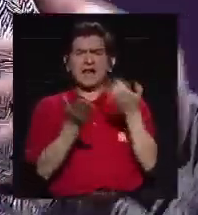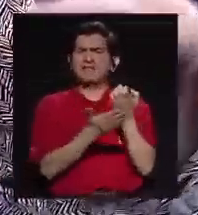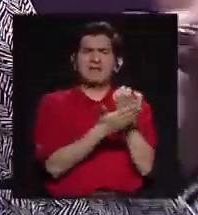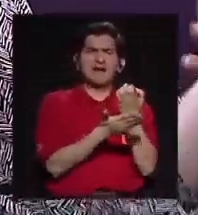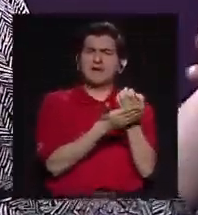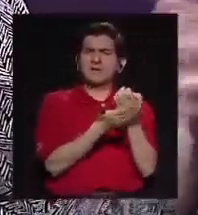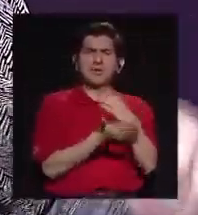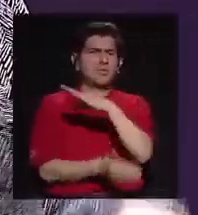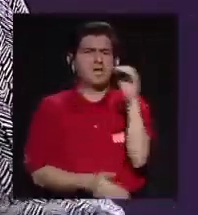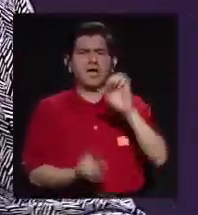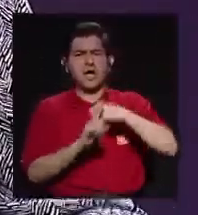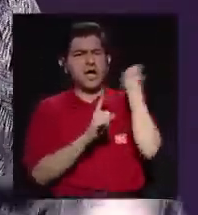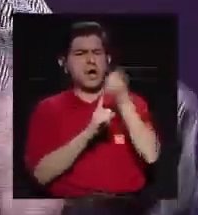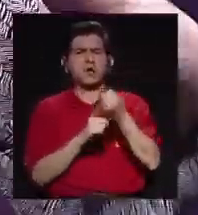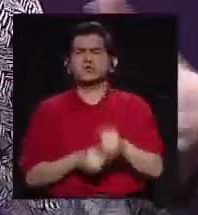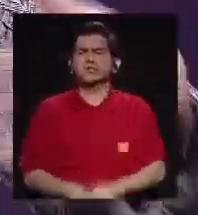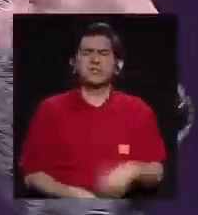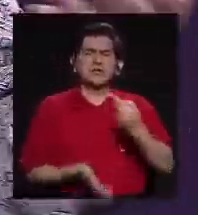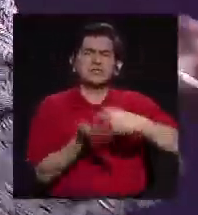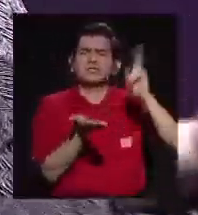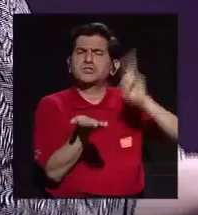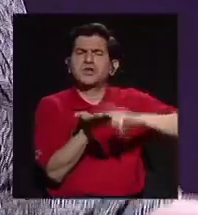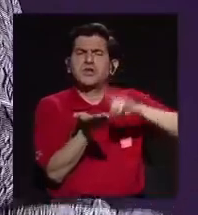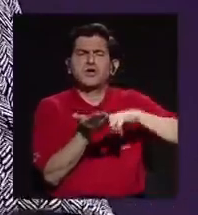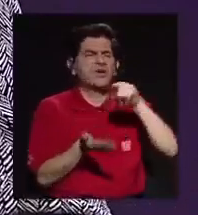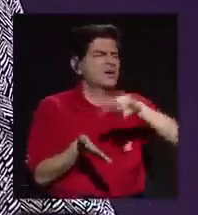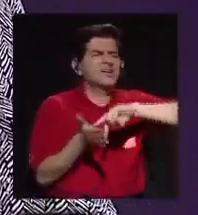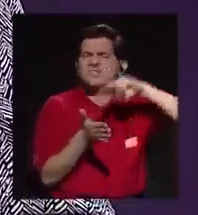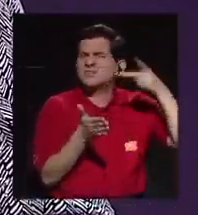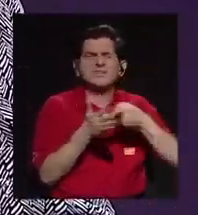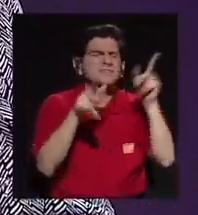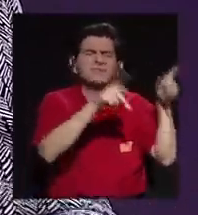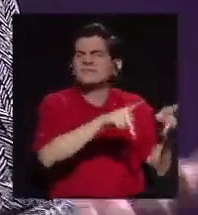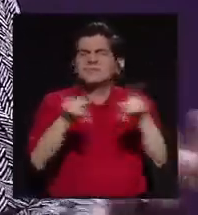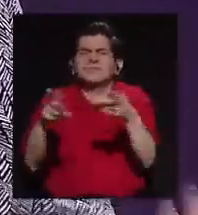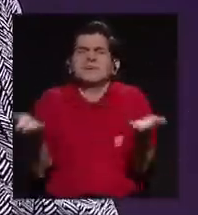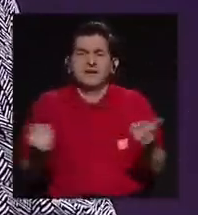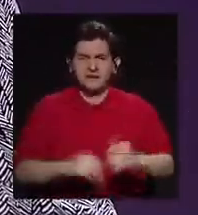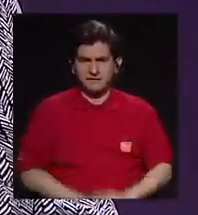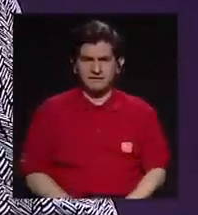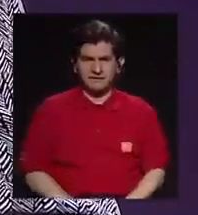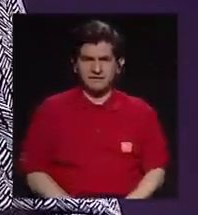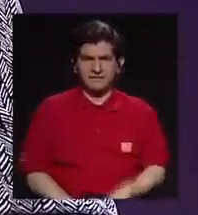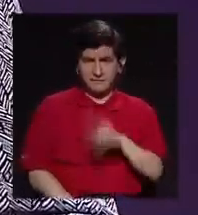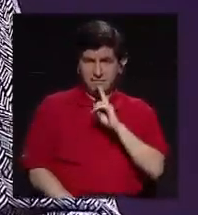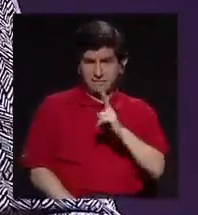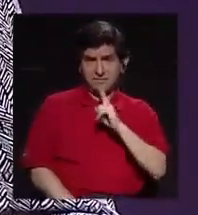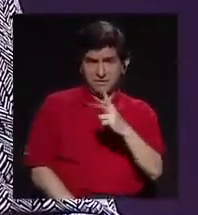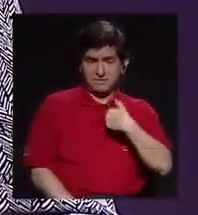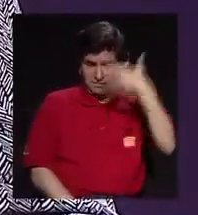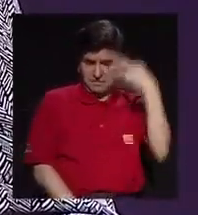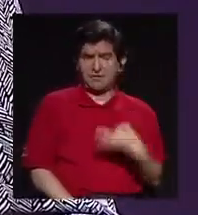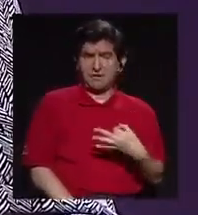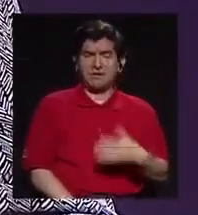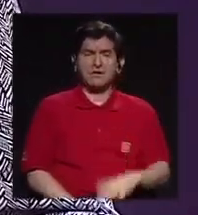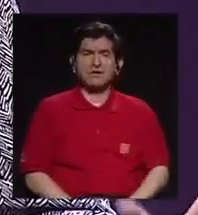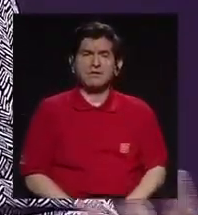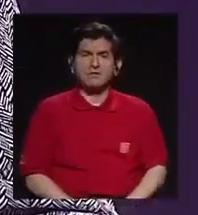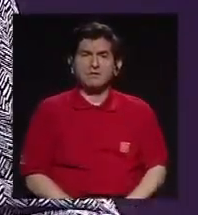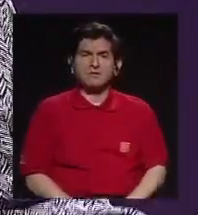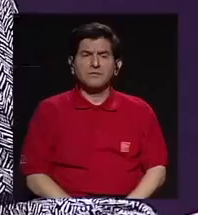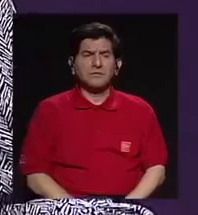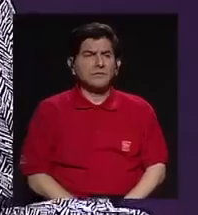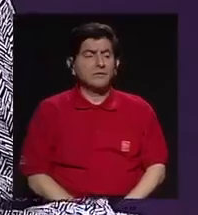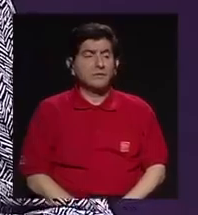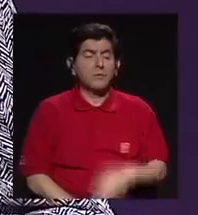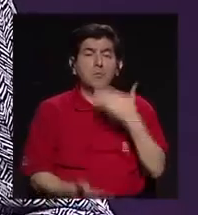economía, cuando hablamos de cuestión fiscal, ¿qué es lo que eso le significa a las personas, verdad? Entonces, realmente, yo creo que fue como